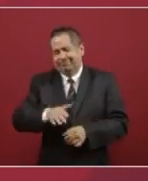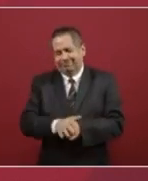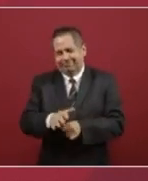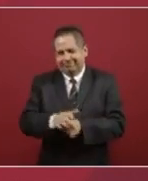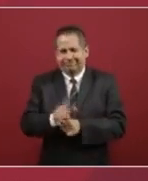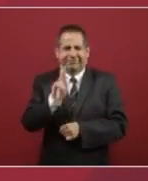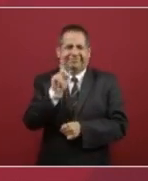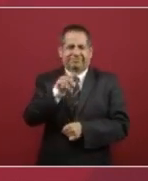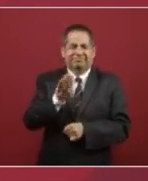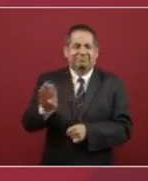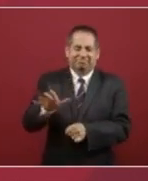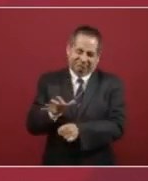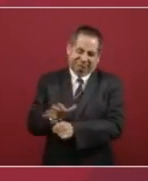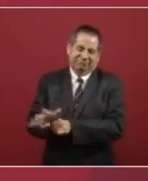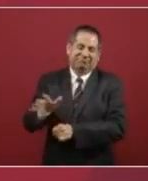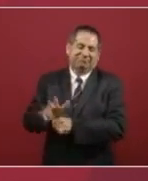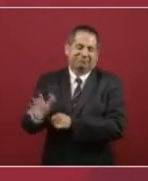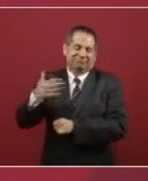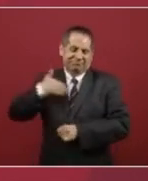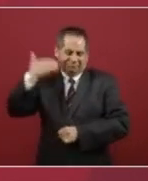B.